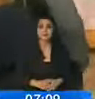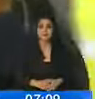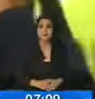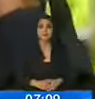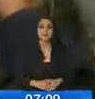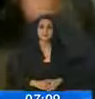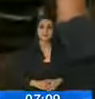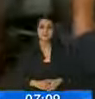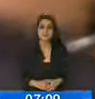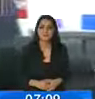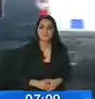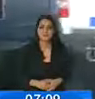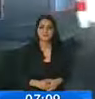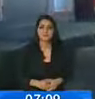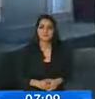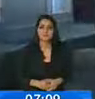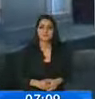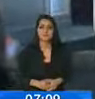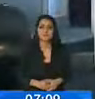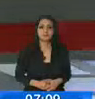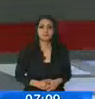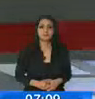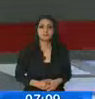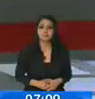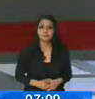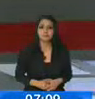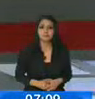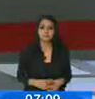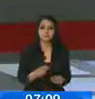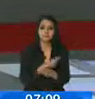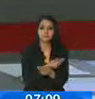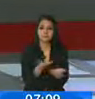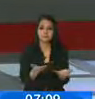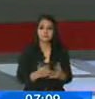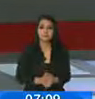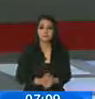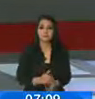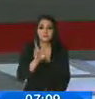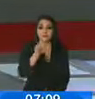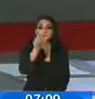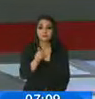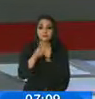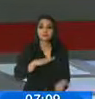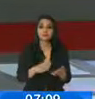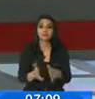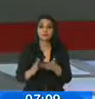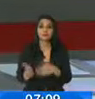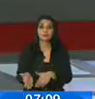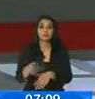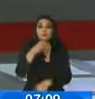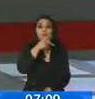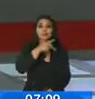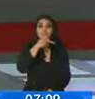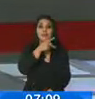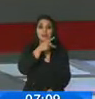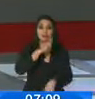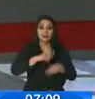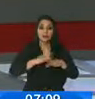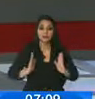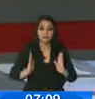Romero, en Quito informó Iván Casamen. Vamos a contarles ahora que 3 personas fallecieron electrocutadas en Puerto Viejo cuando un